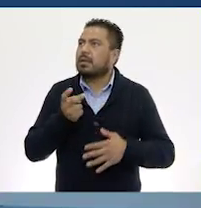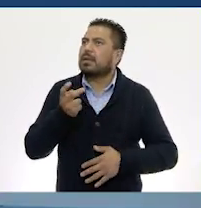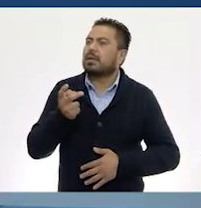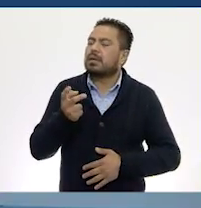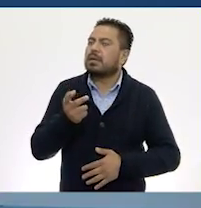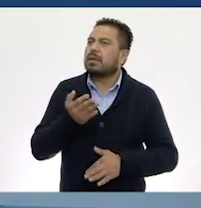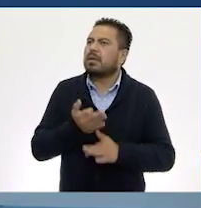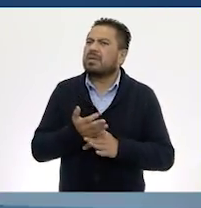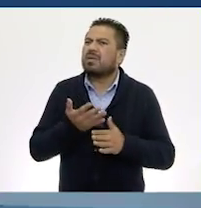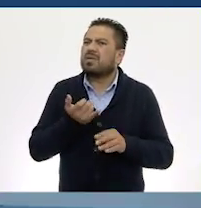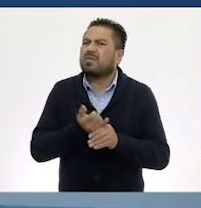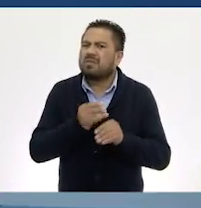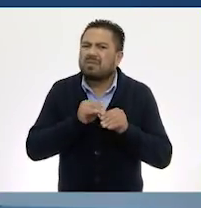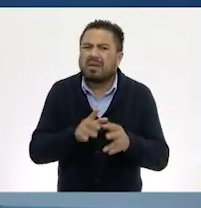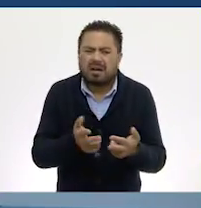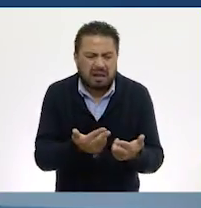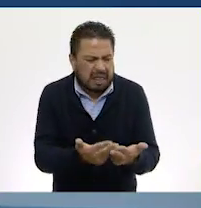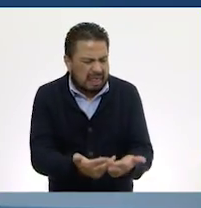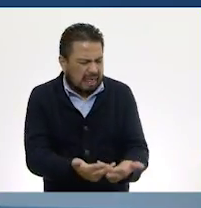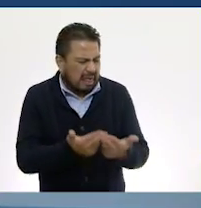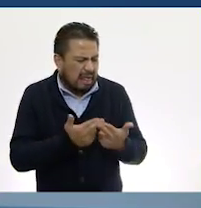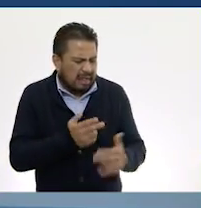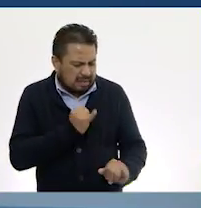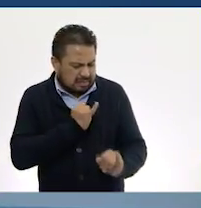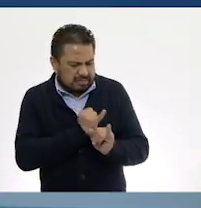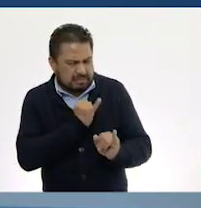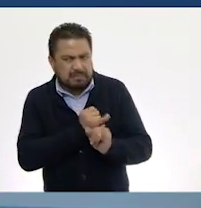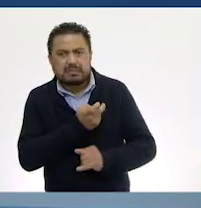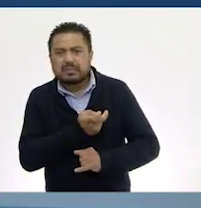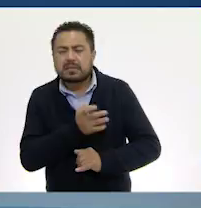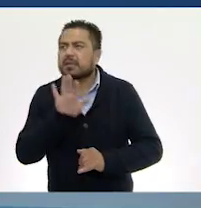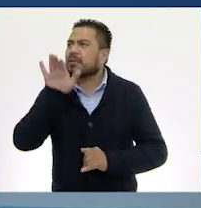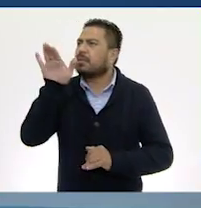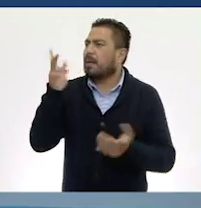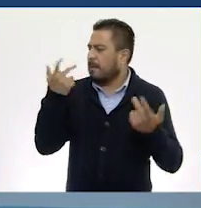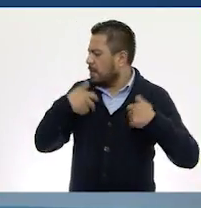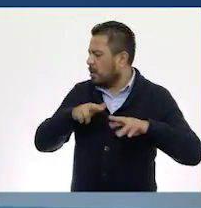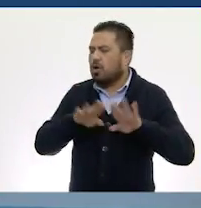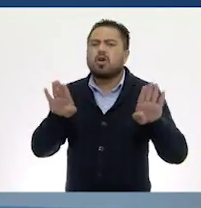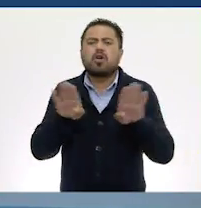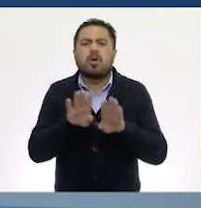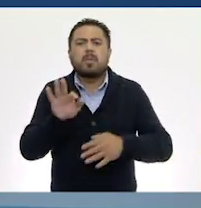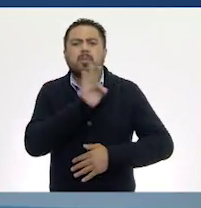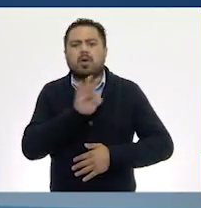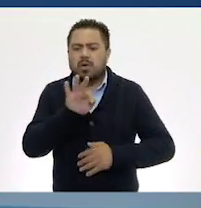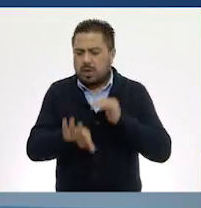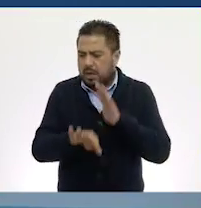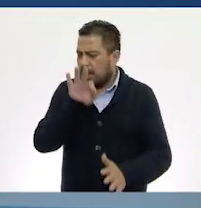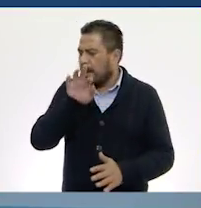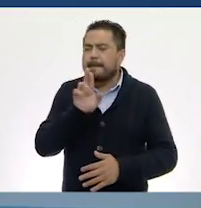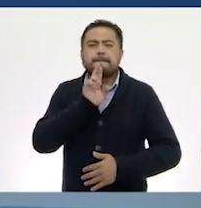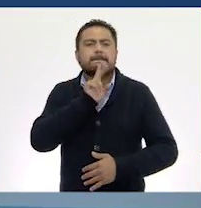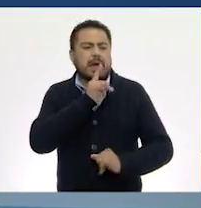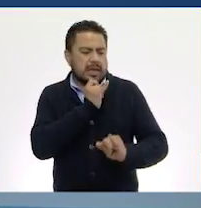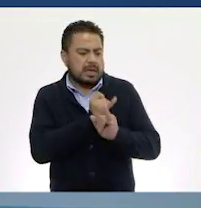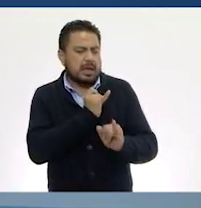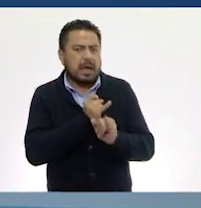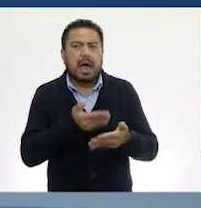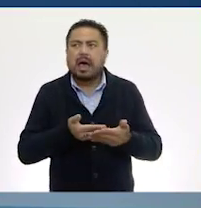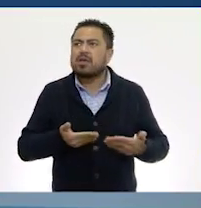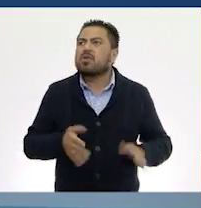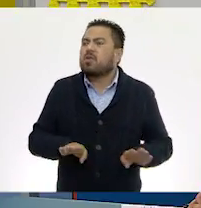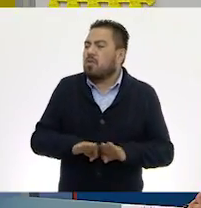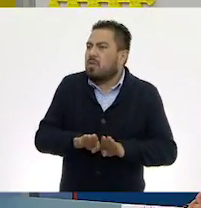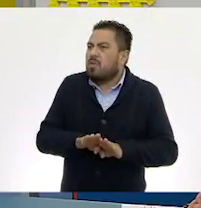el mar de información cibernauta. Maestro, ¿cómo podemos elegir el mejor sitio